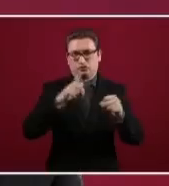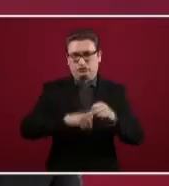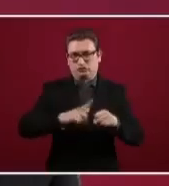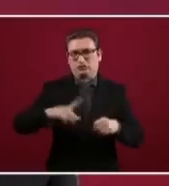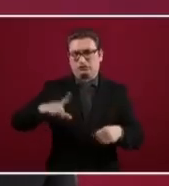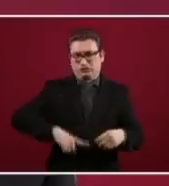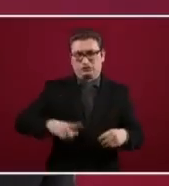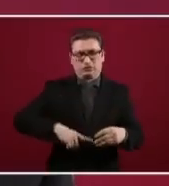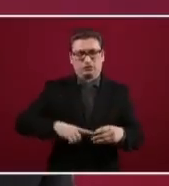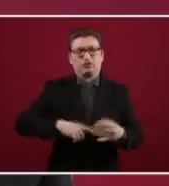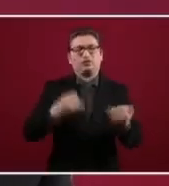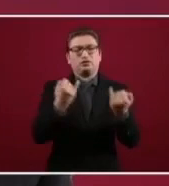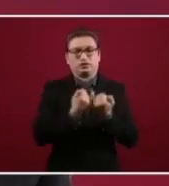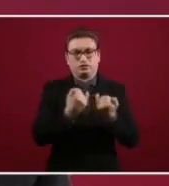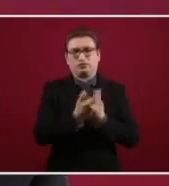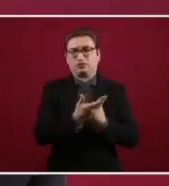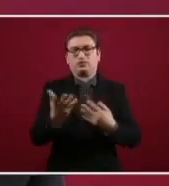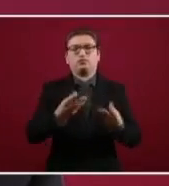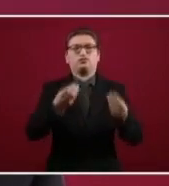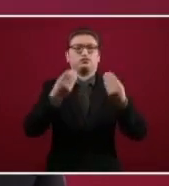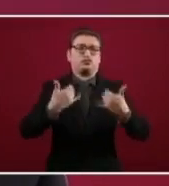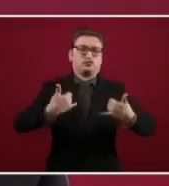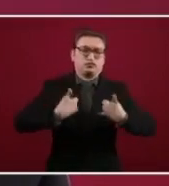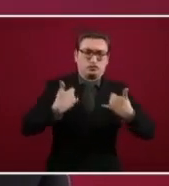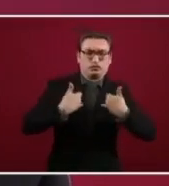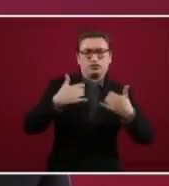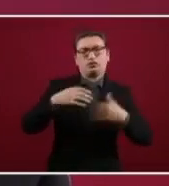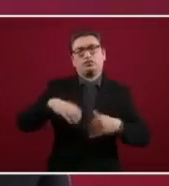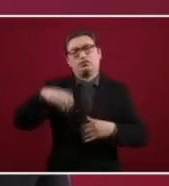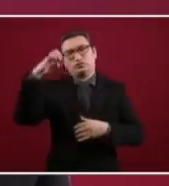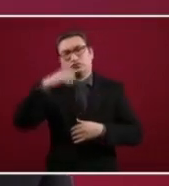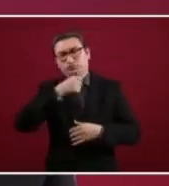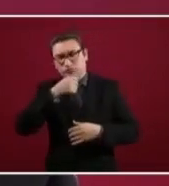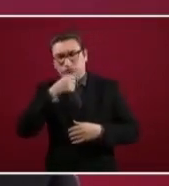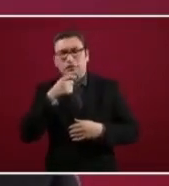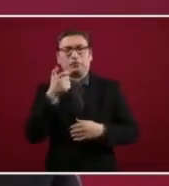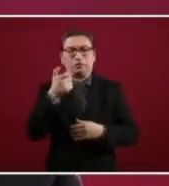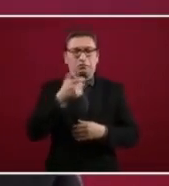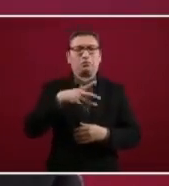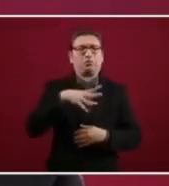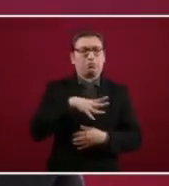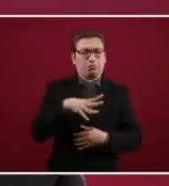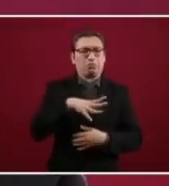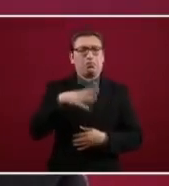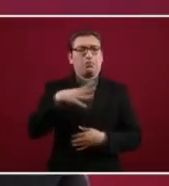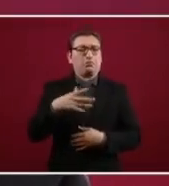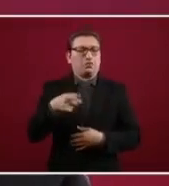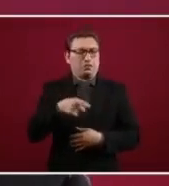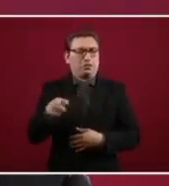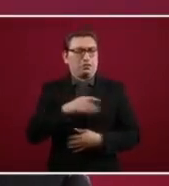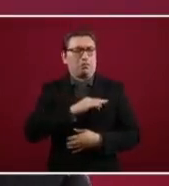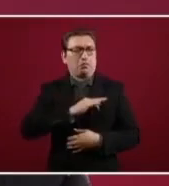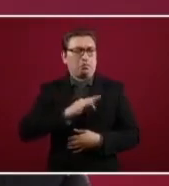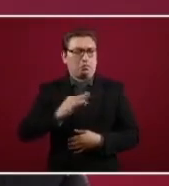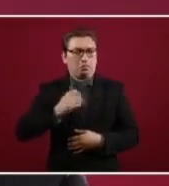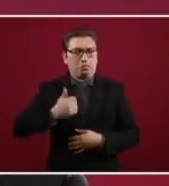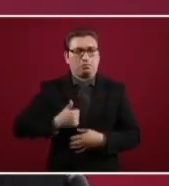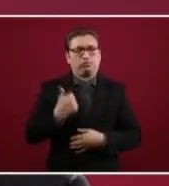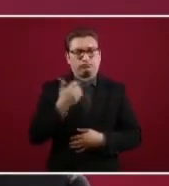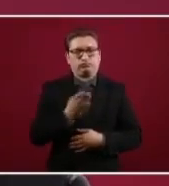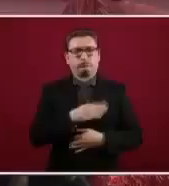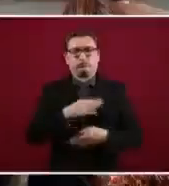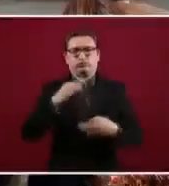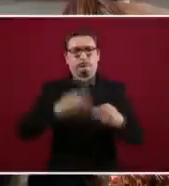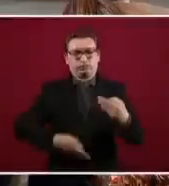le permitirán a muchos jóvenes o adultos mayores de contar con algún recurso para poder también sumarse a